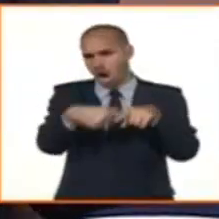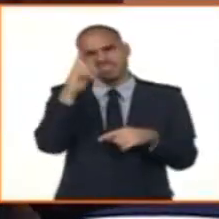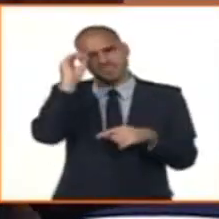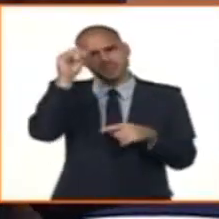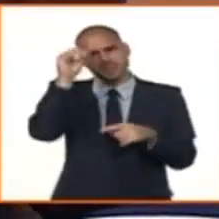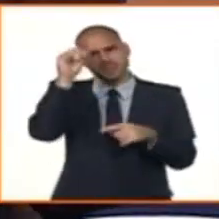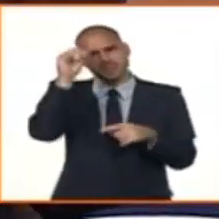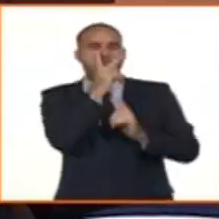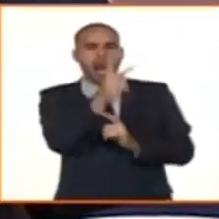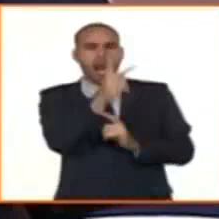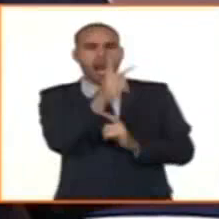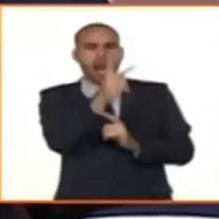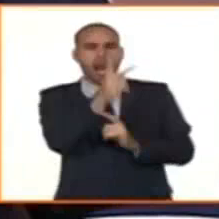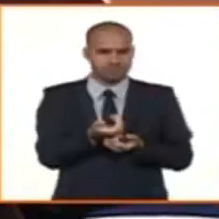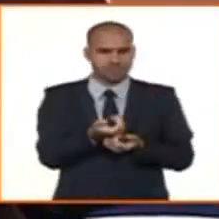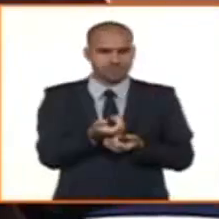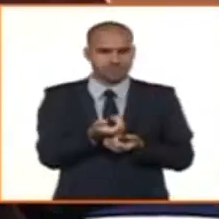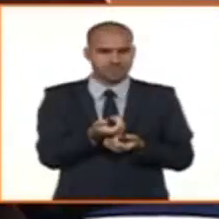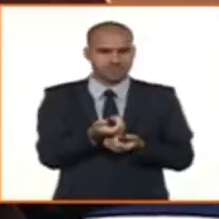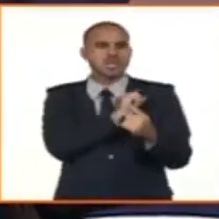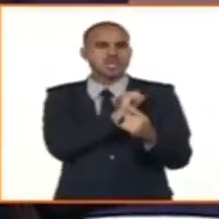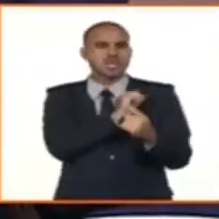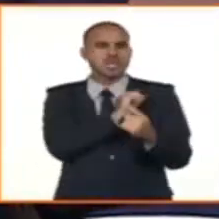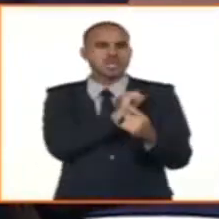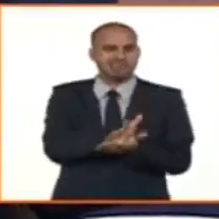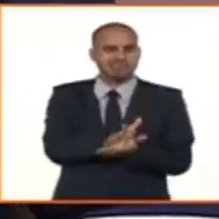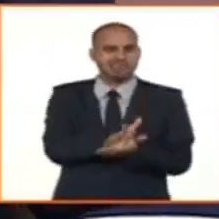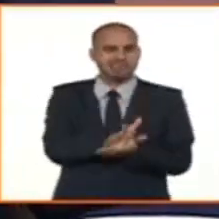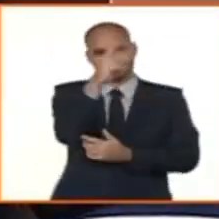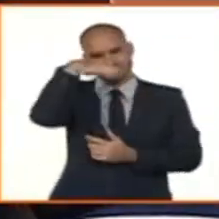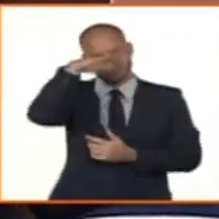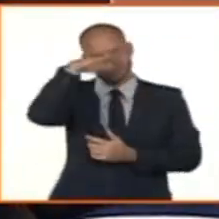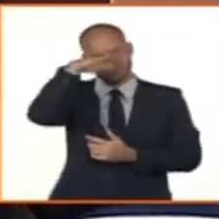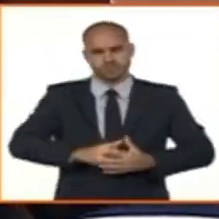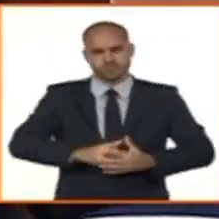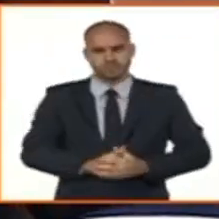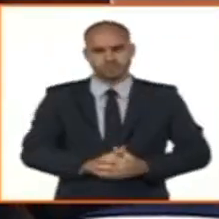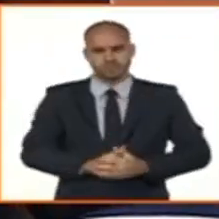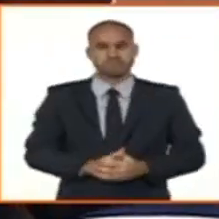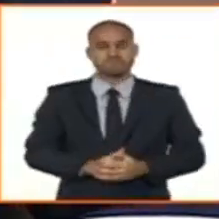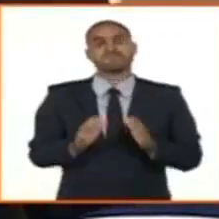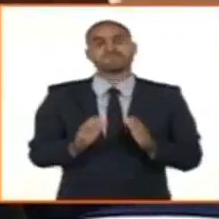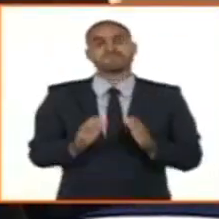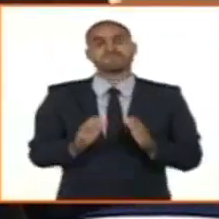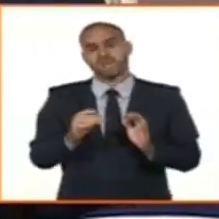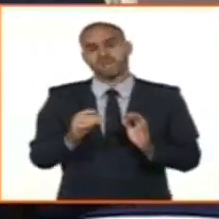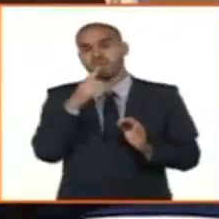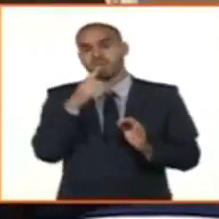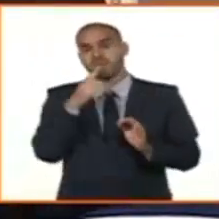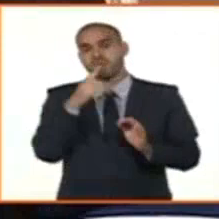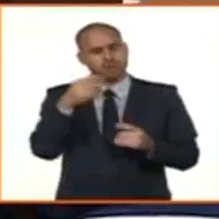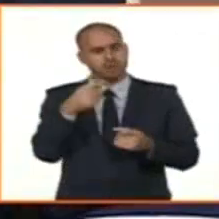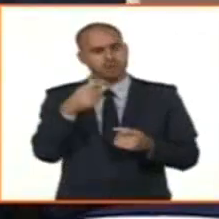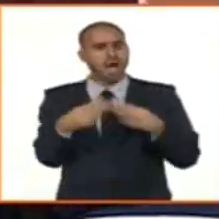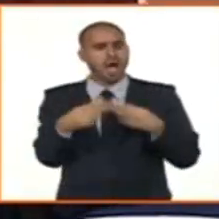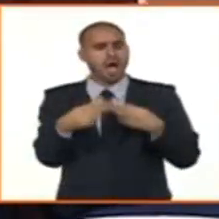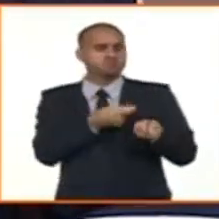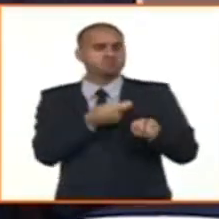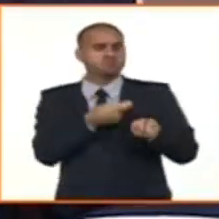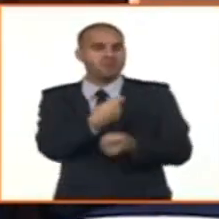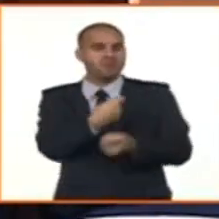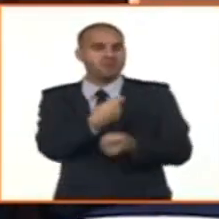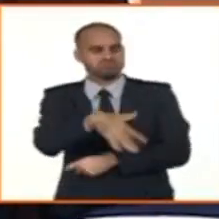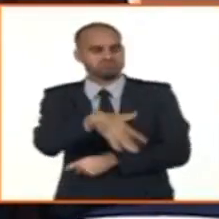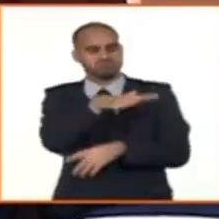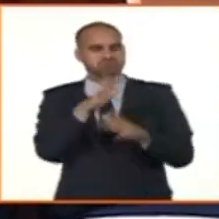y de sus objetivos de derrocar a la Revolución cubana, y en ese contexto ha utilizado a nuestra población como rehén de sus intereses hegemónicos. Esos son elementos que